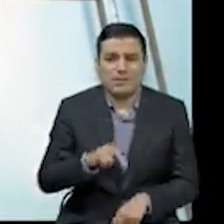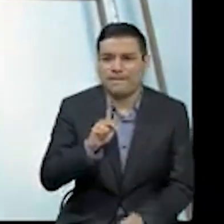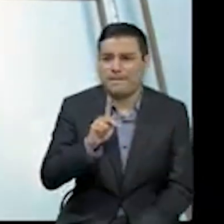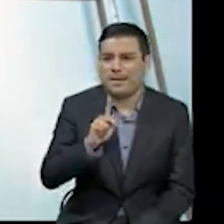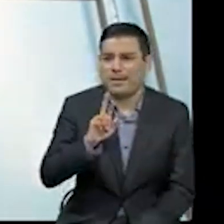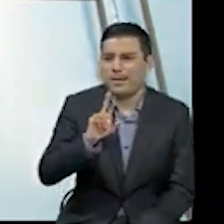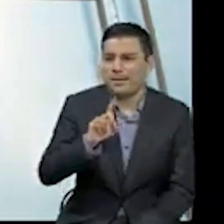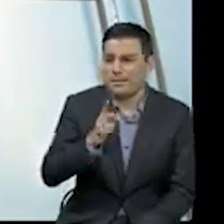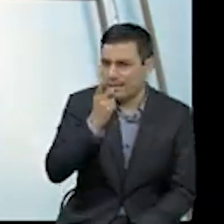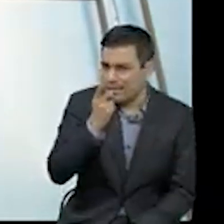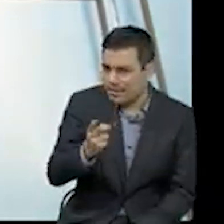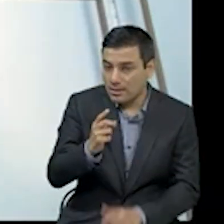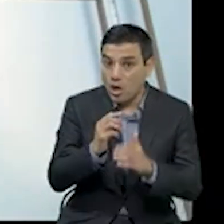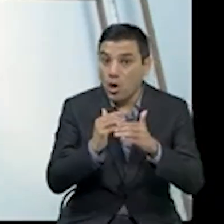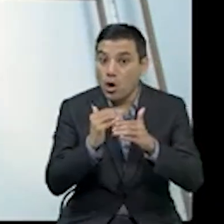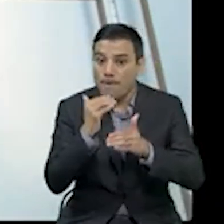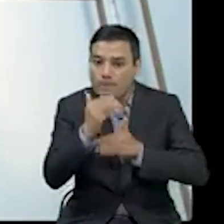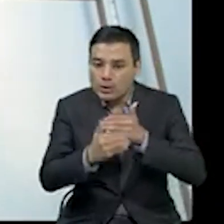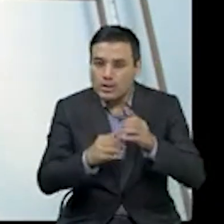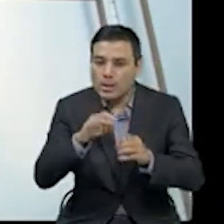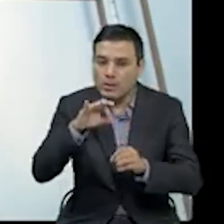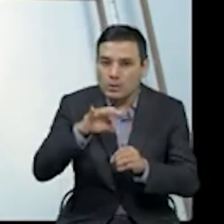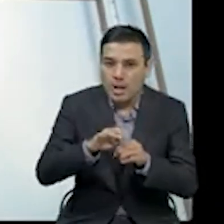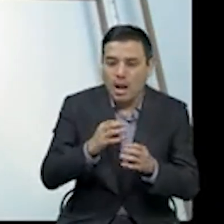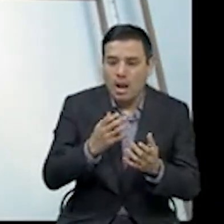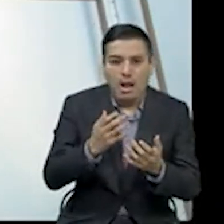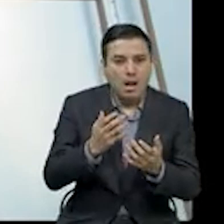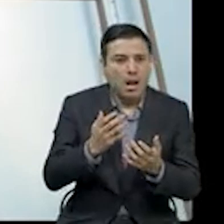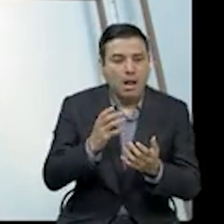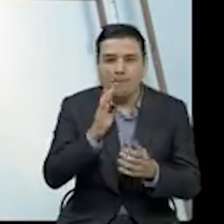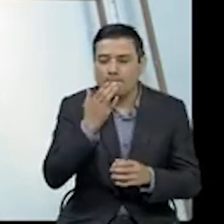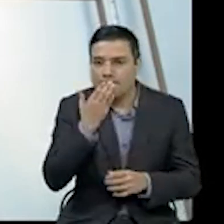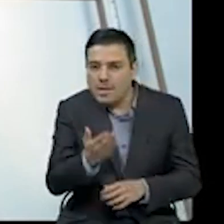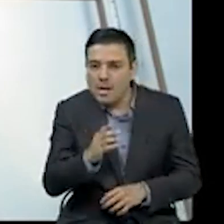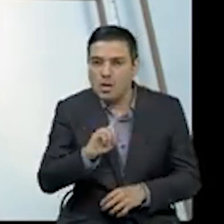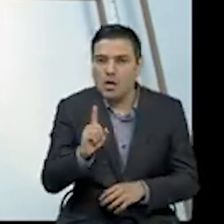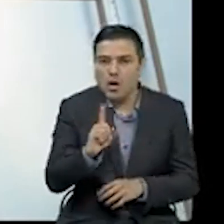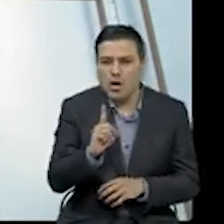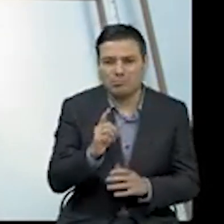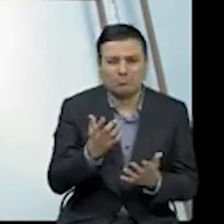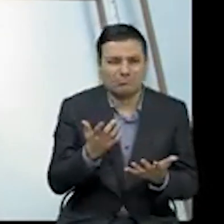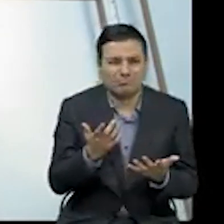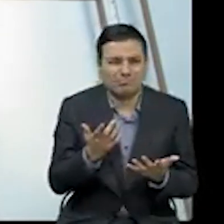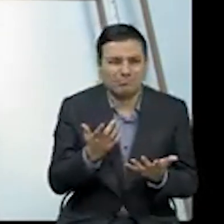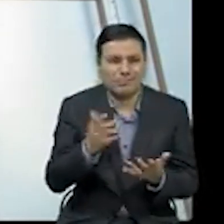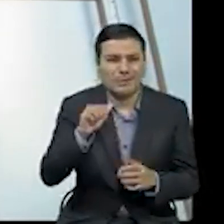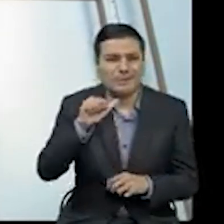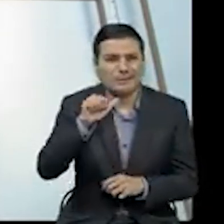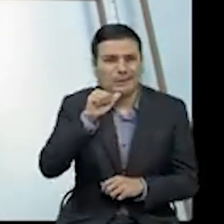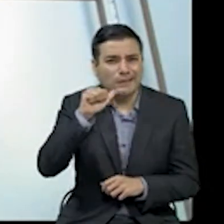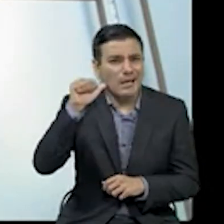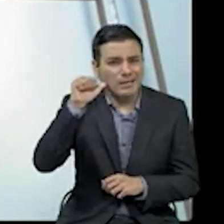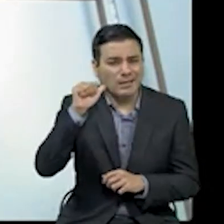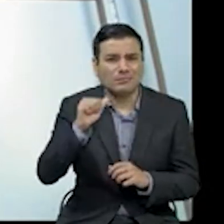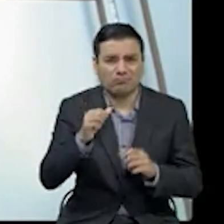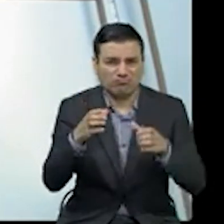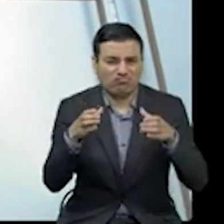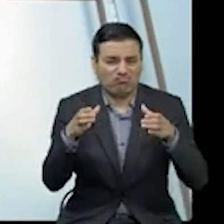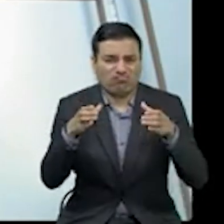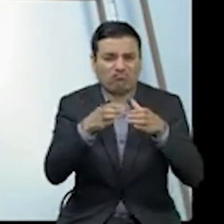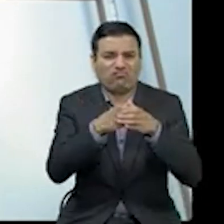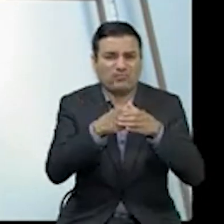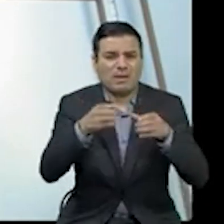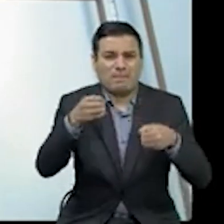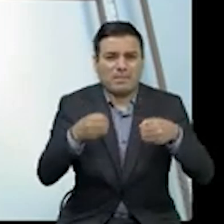proceso electoral. Insisten en la intriga. Ayer tuvimos una espléndida reunión con los magistrados